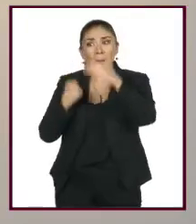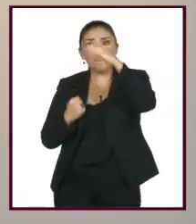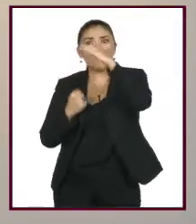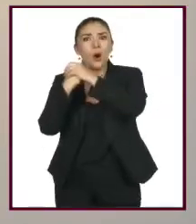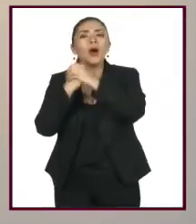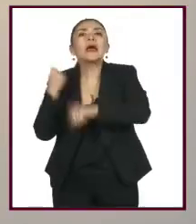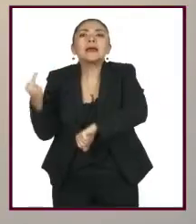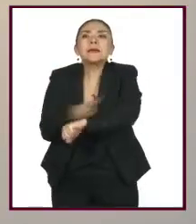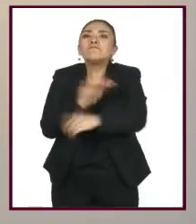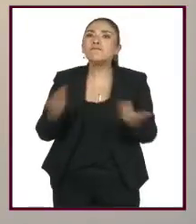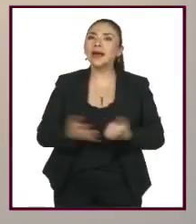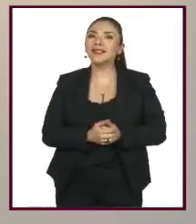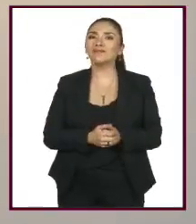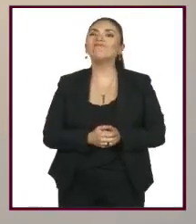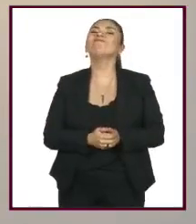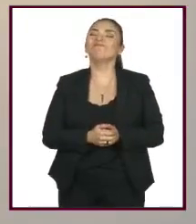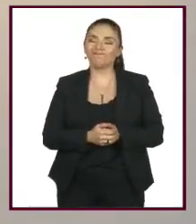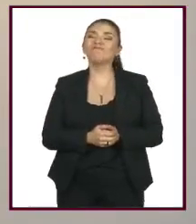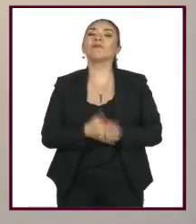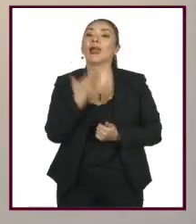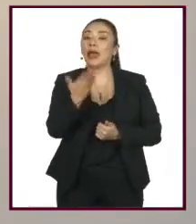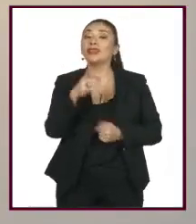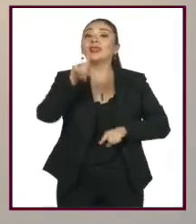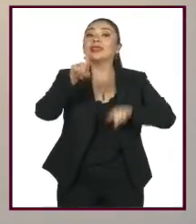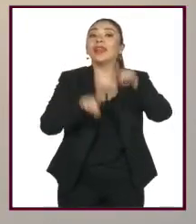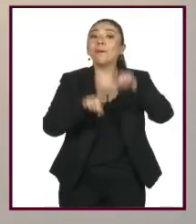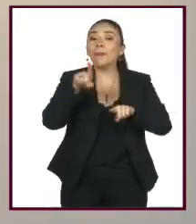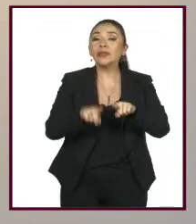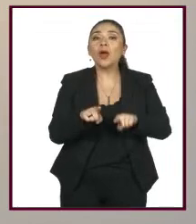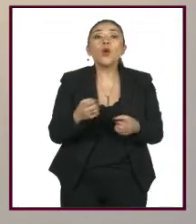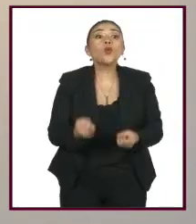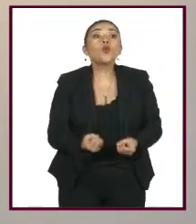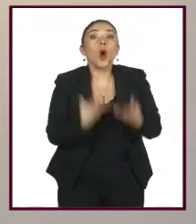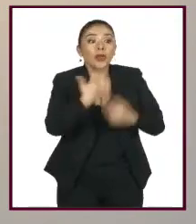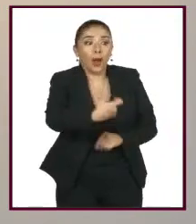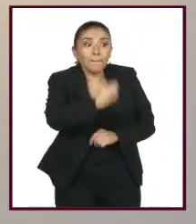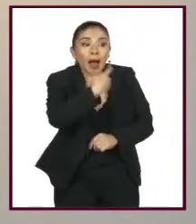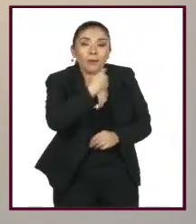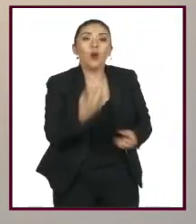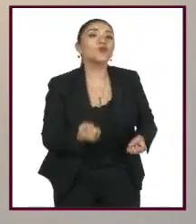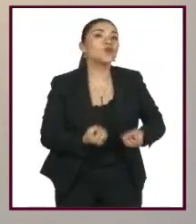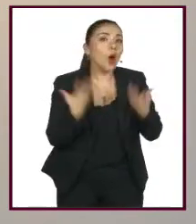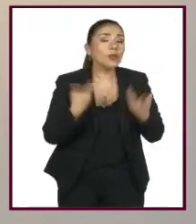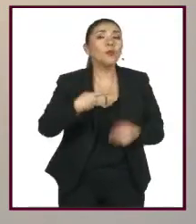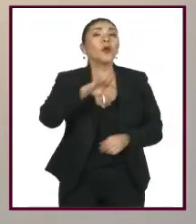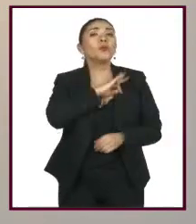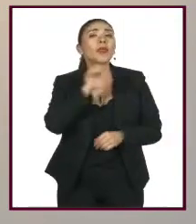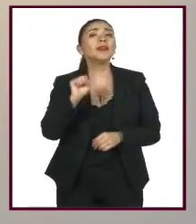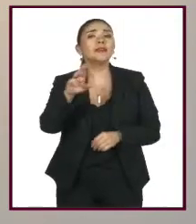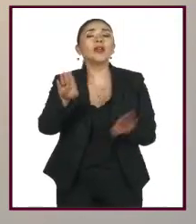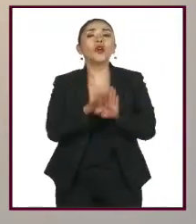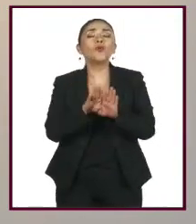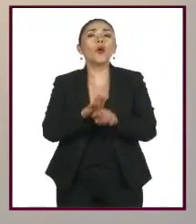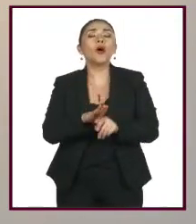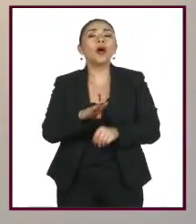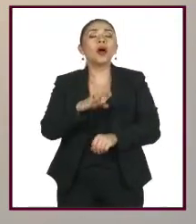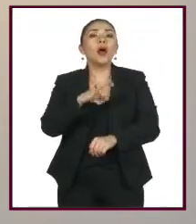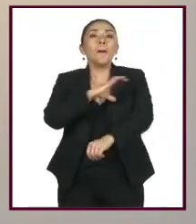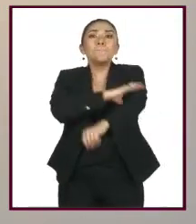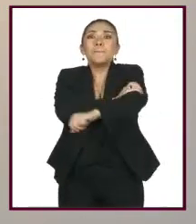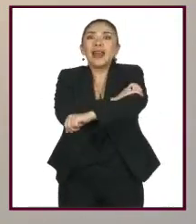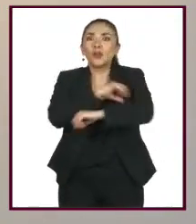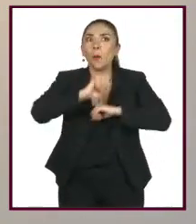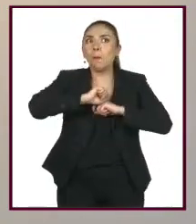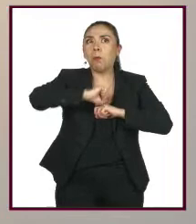tiene una sobredosis, depende también la cantidad que se consuma, pero lo que puede presentarse es una crisis hipertensiva, que se eleve la